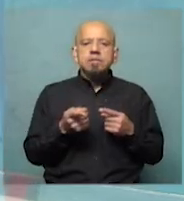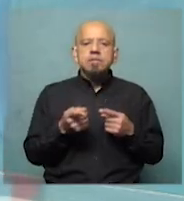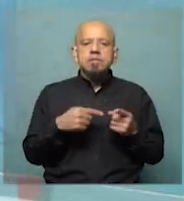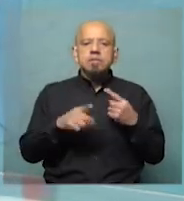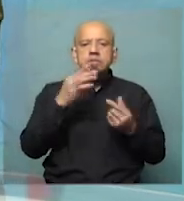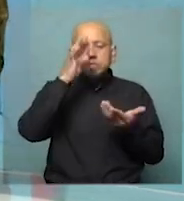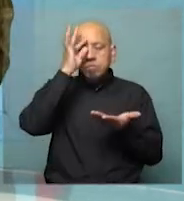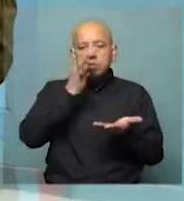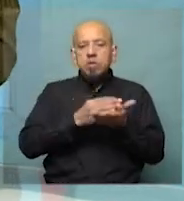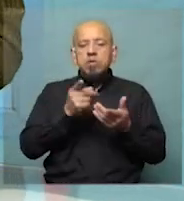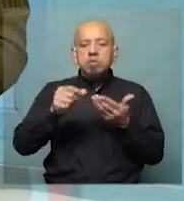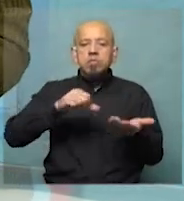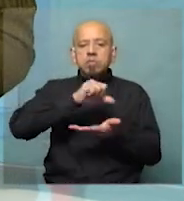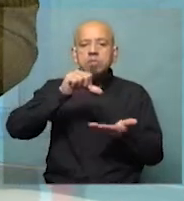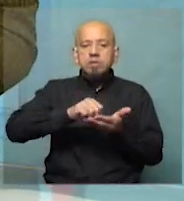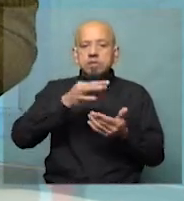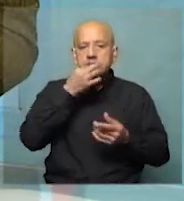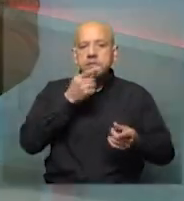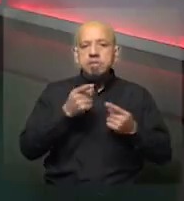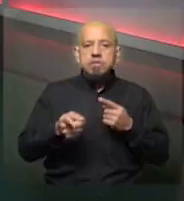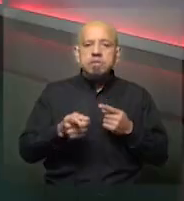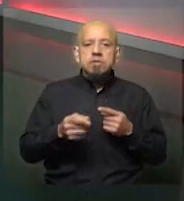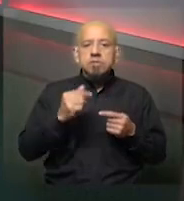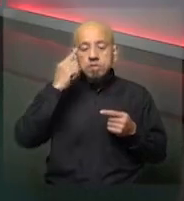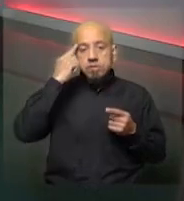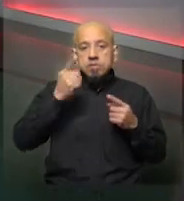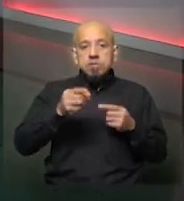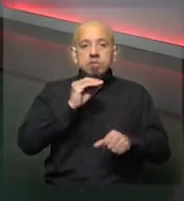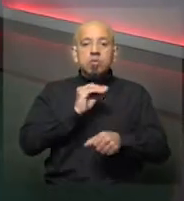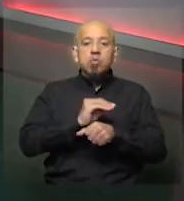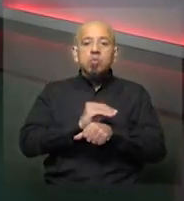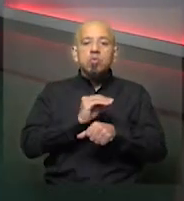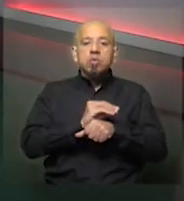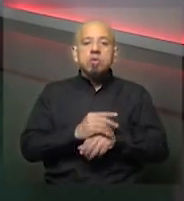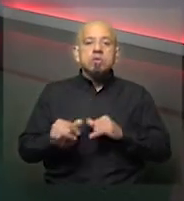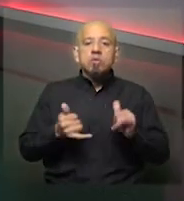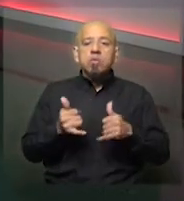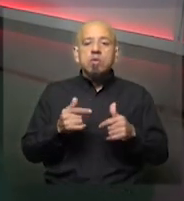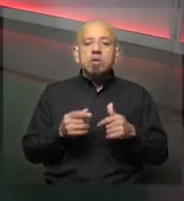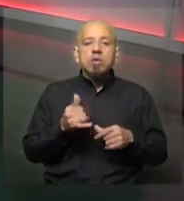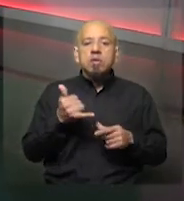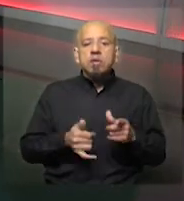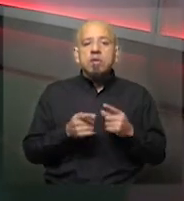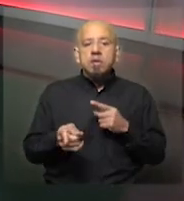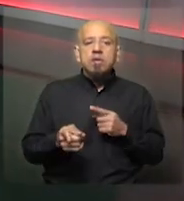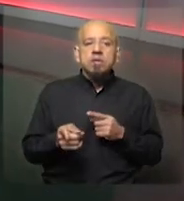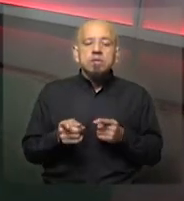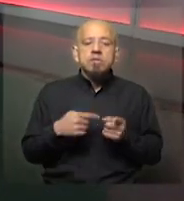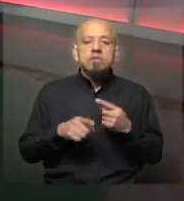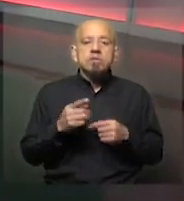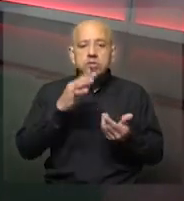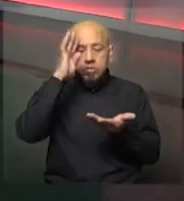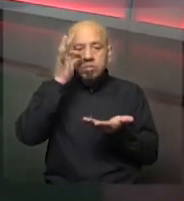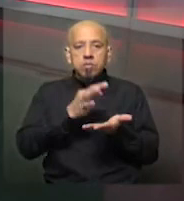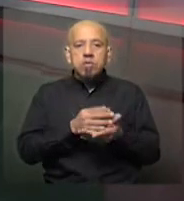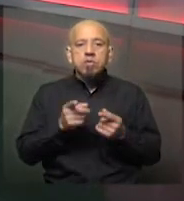pueblo, en un lugar, en un país, y que dice: considerado parte de la cultura popular, el juego tradicional guarda la producción espiritual de un pueblo